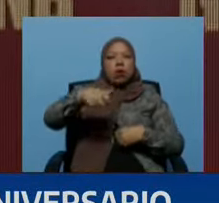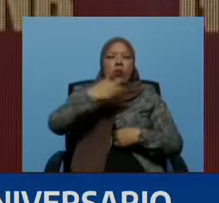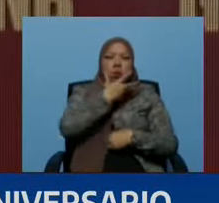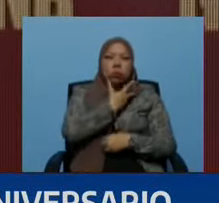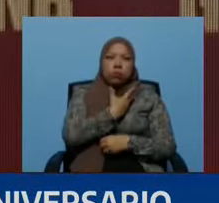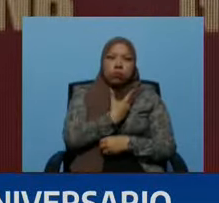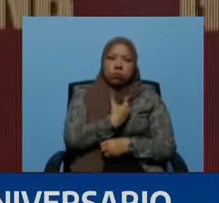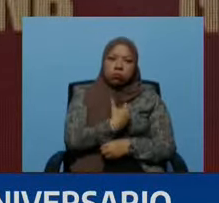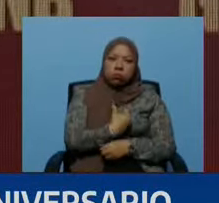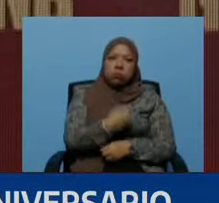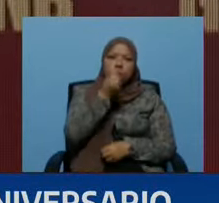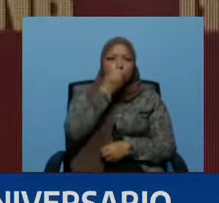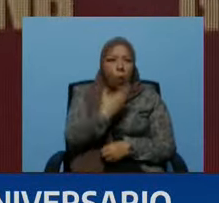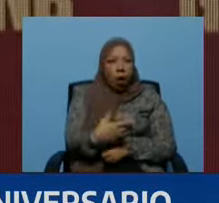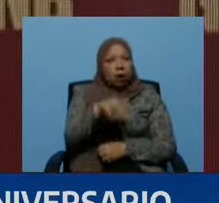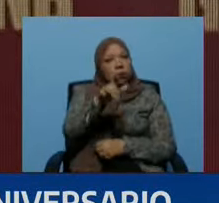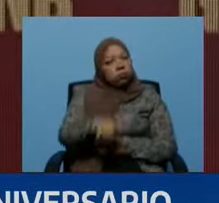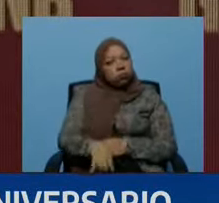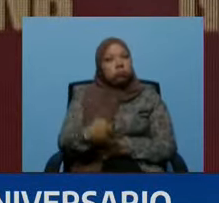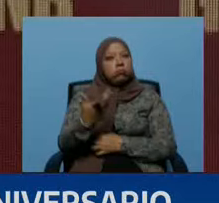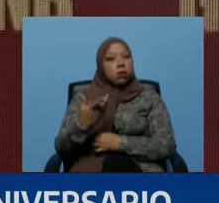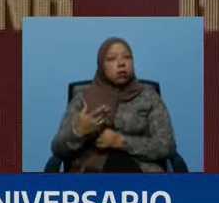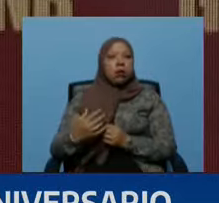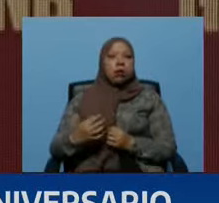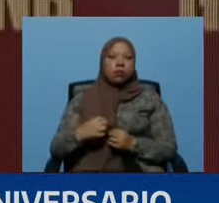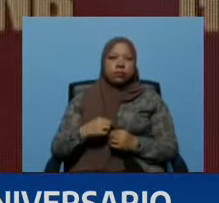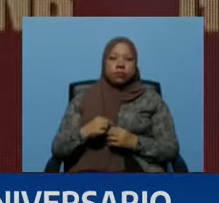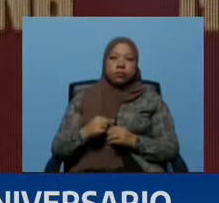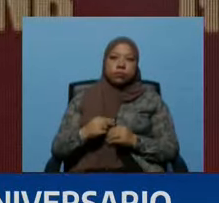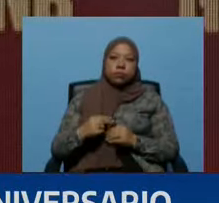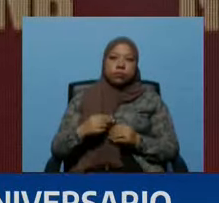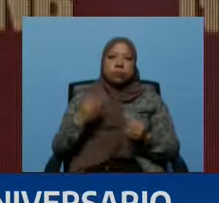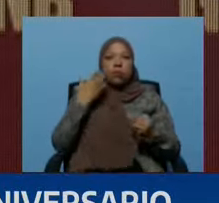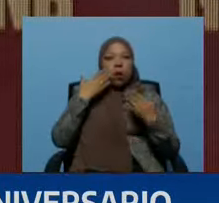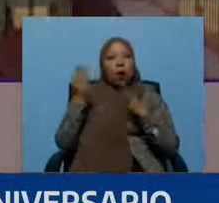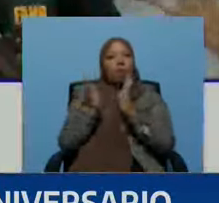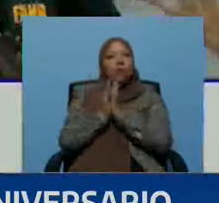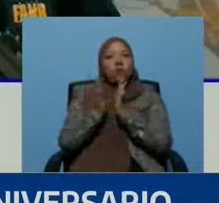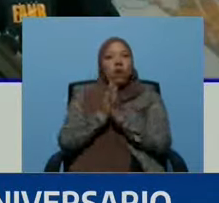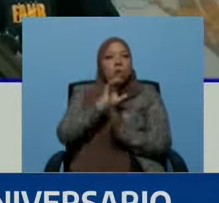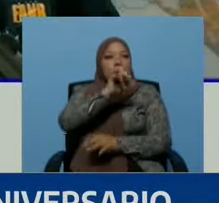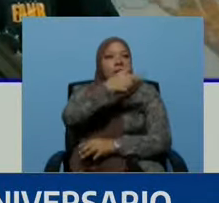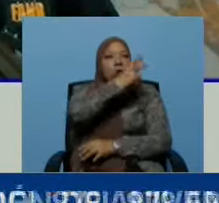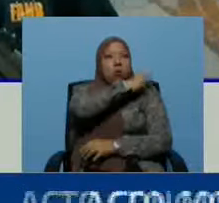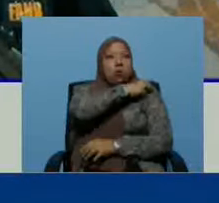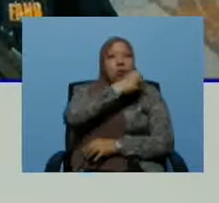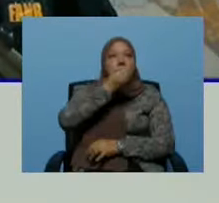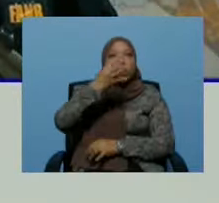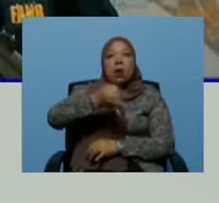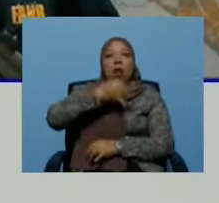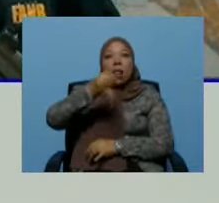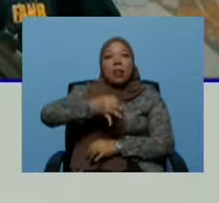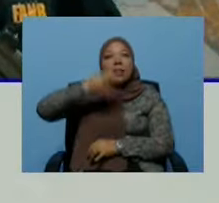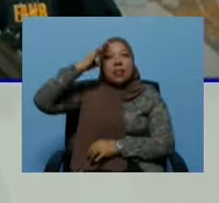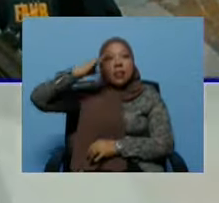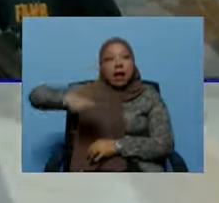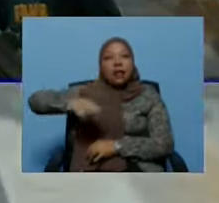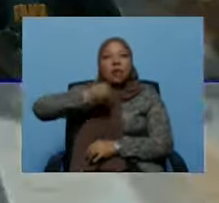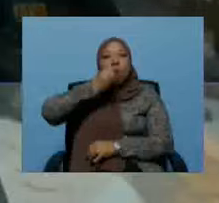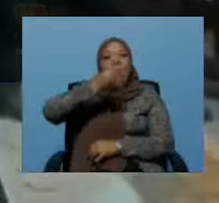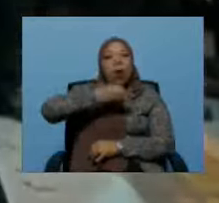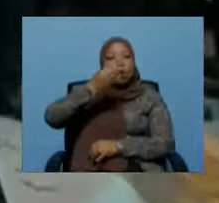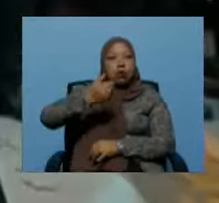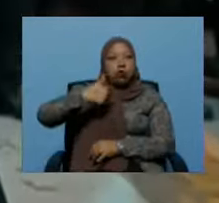a tanta gente decente. General Hernández Rodríguez, adelante. Buenas tardes y comandante en jefe.